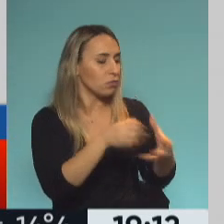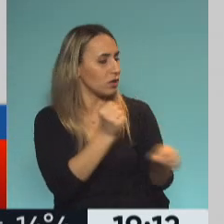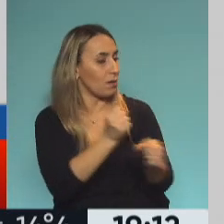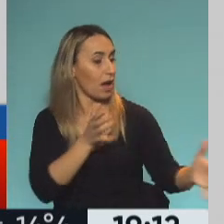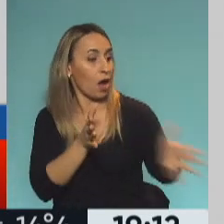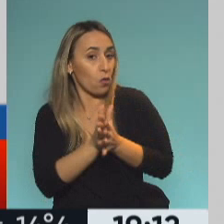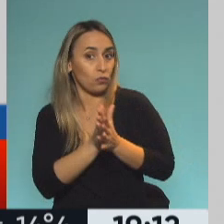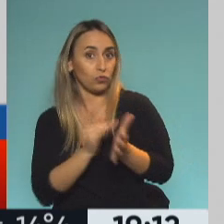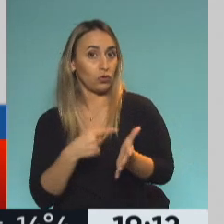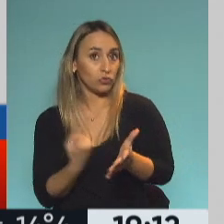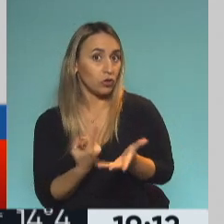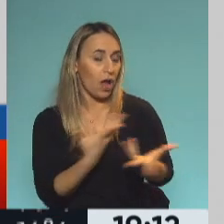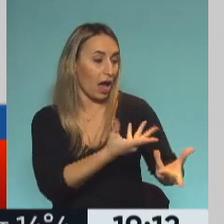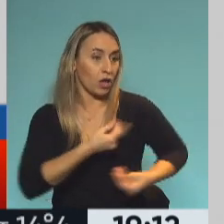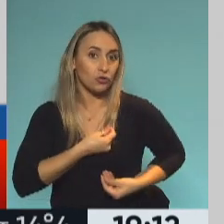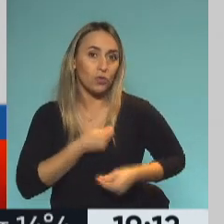mejorar nuestra